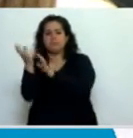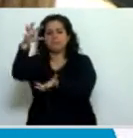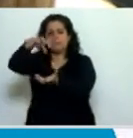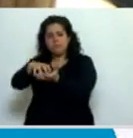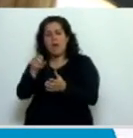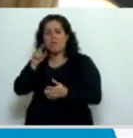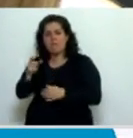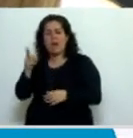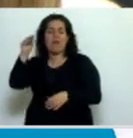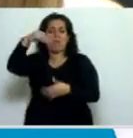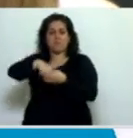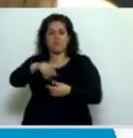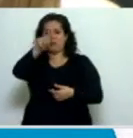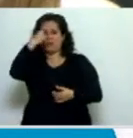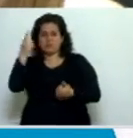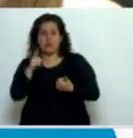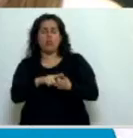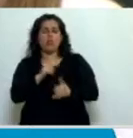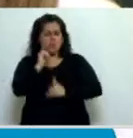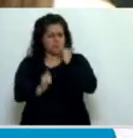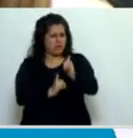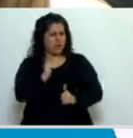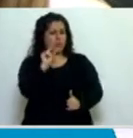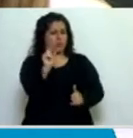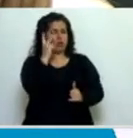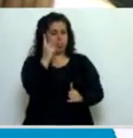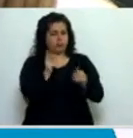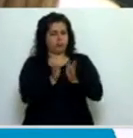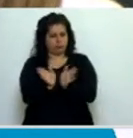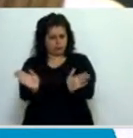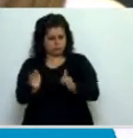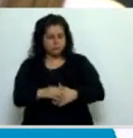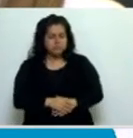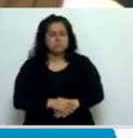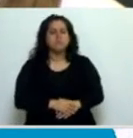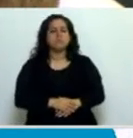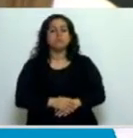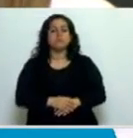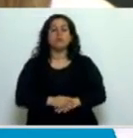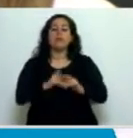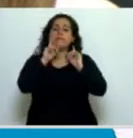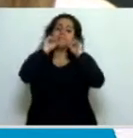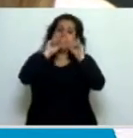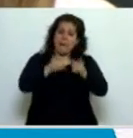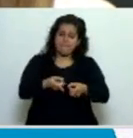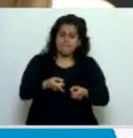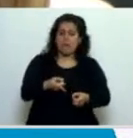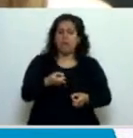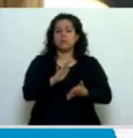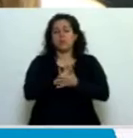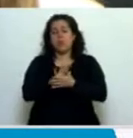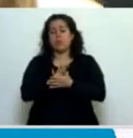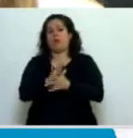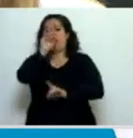Participaciones Estatales en las Empresas. Voy a analizar un poquito estas dos herramientas. También siguiendo la línea de lo que han